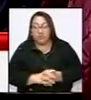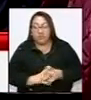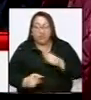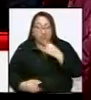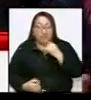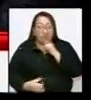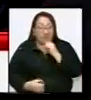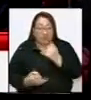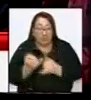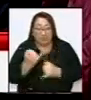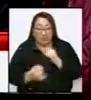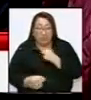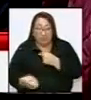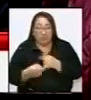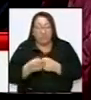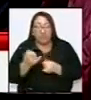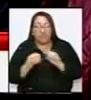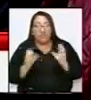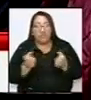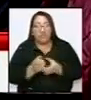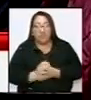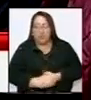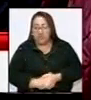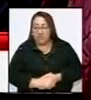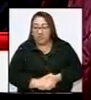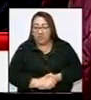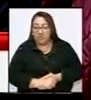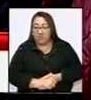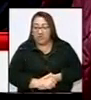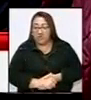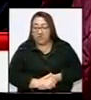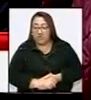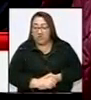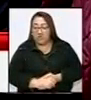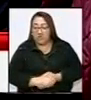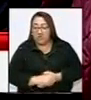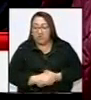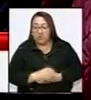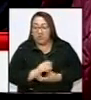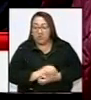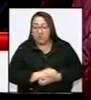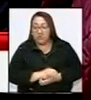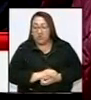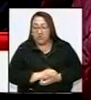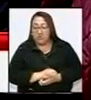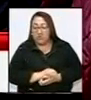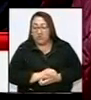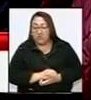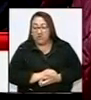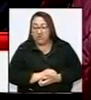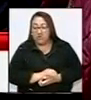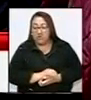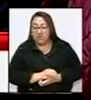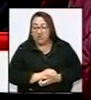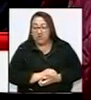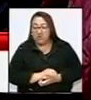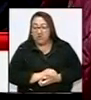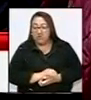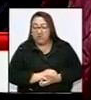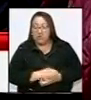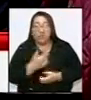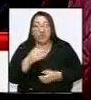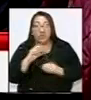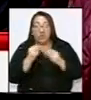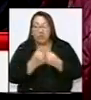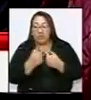culminar esta prolongada sesión de la Comisión de Fiscalización y Contraloría. Como se sabe, pues este grupo